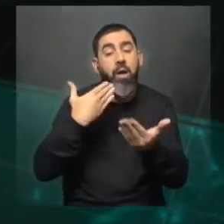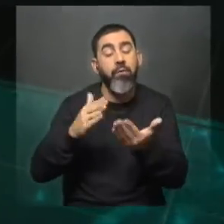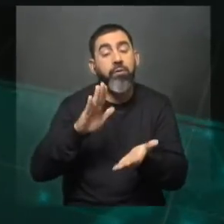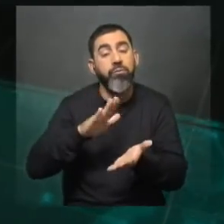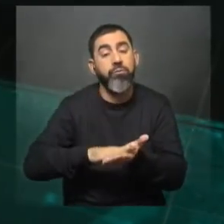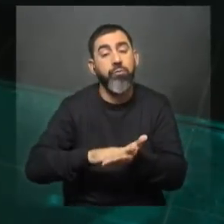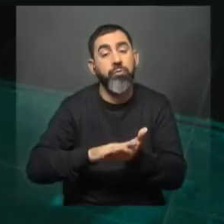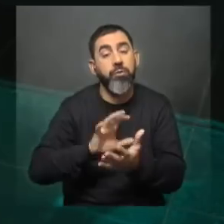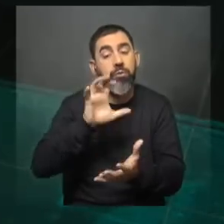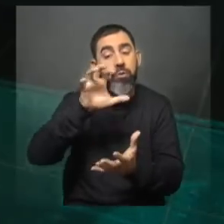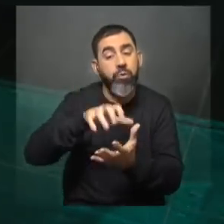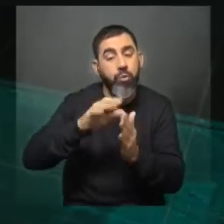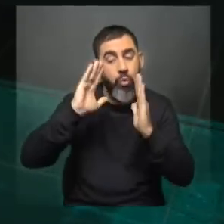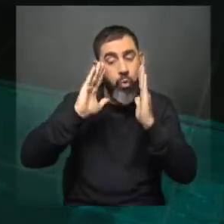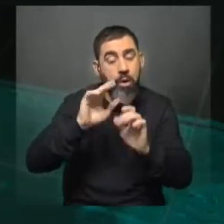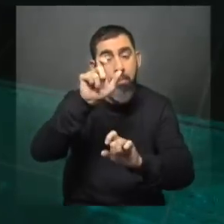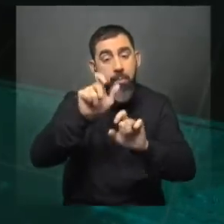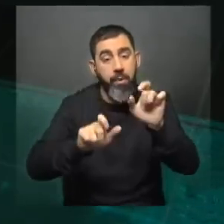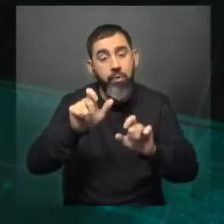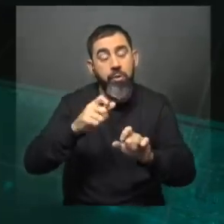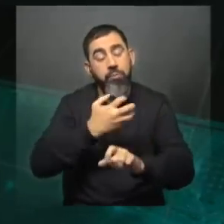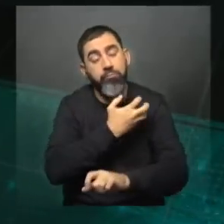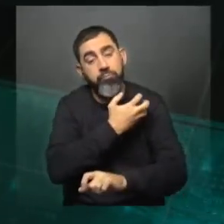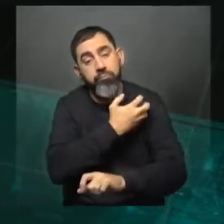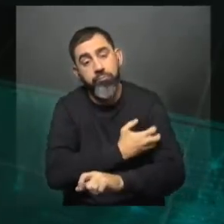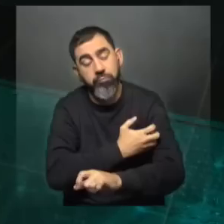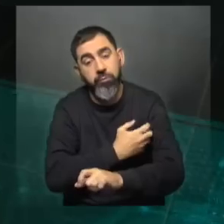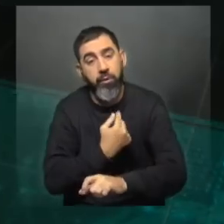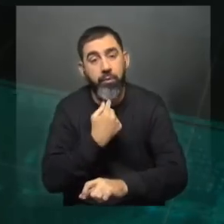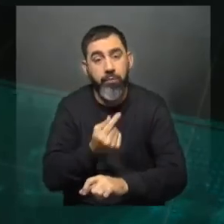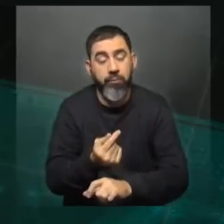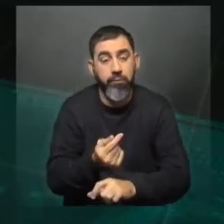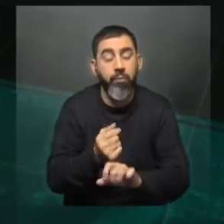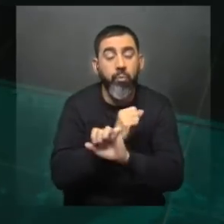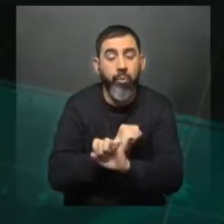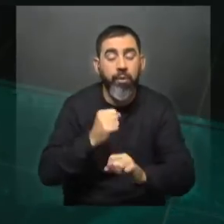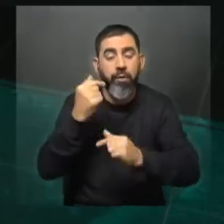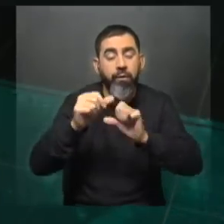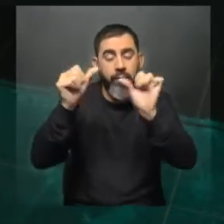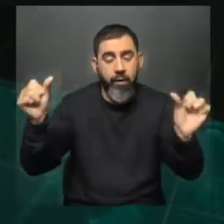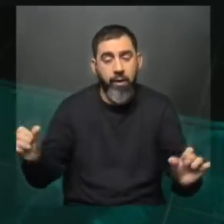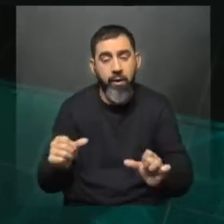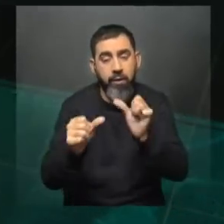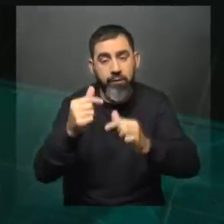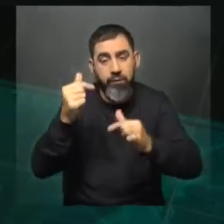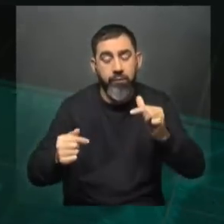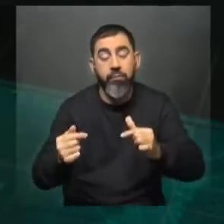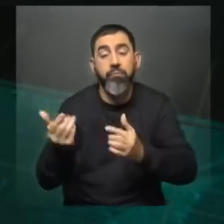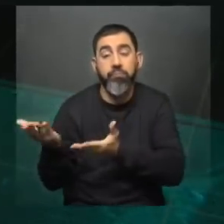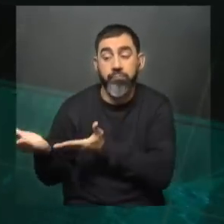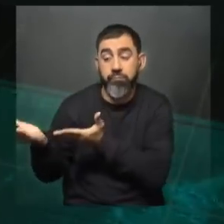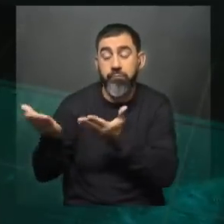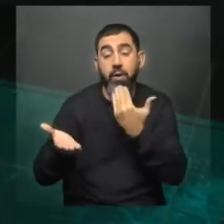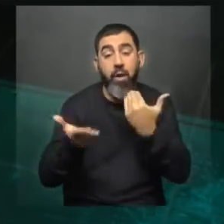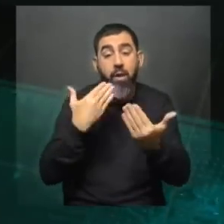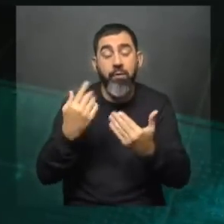un centro especializado en personas de vulnerabilidad no donde bueno pueden hacer diversas actividades efectivamente por eso vamos a estar